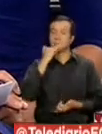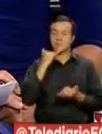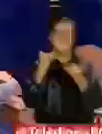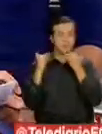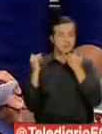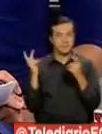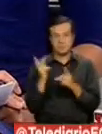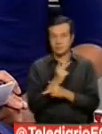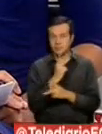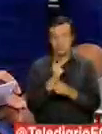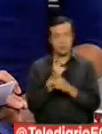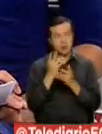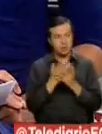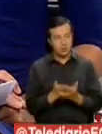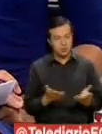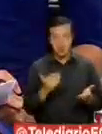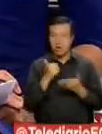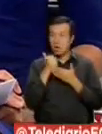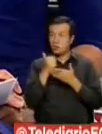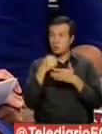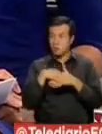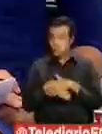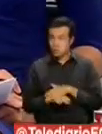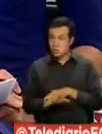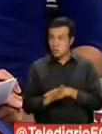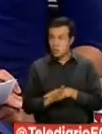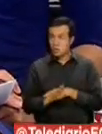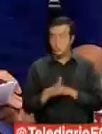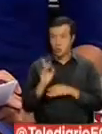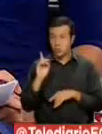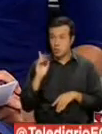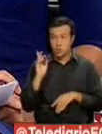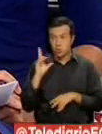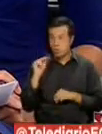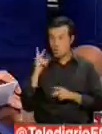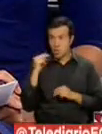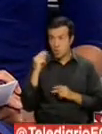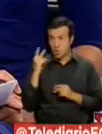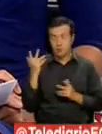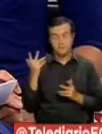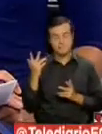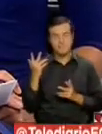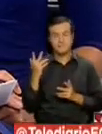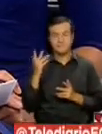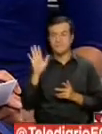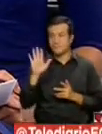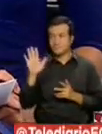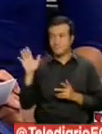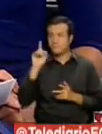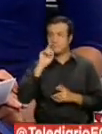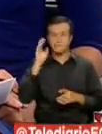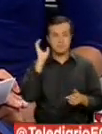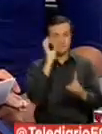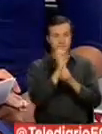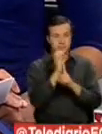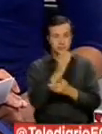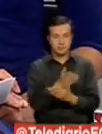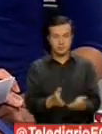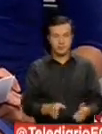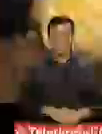terrible error al impedir la entrada de ayuda humanitaria internacional. Maduro, por su parte, arremetió contra ese encuentro en la Casa